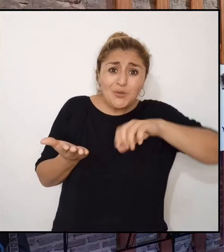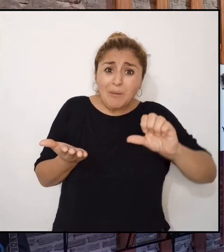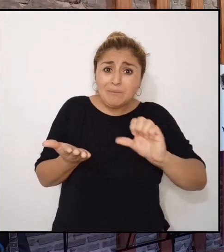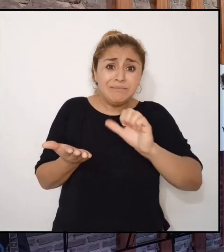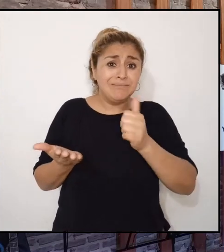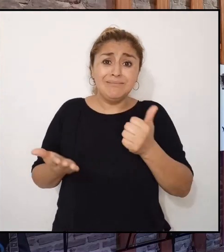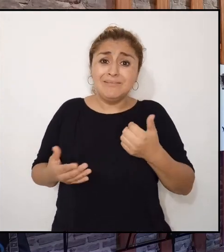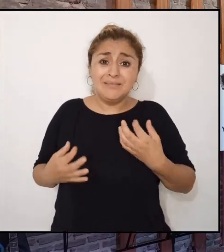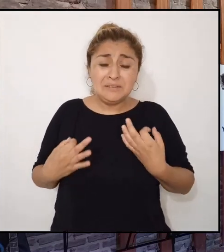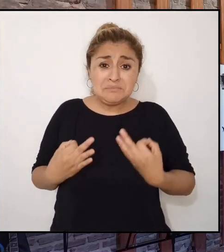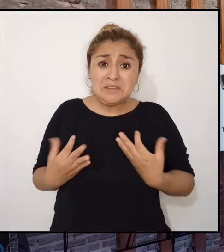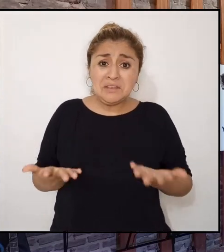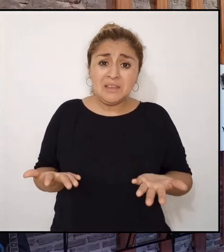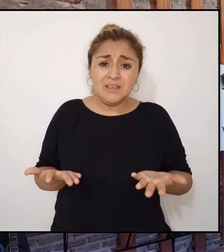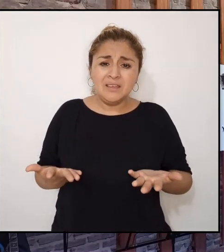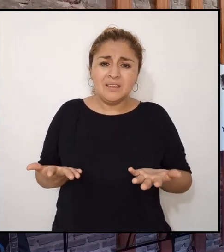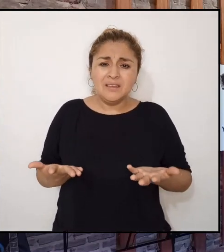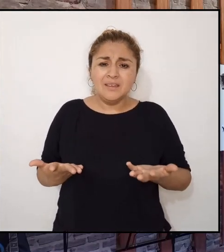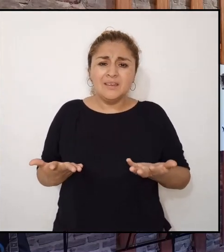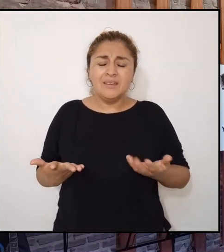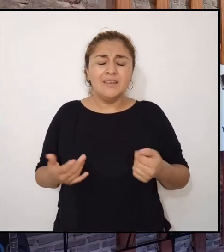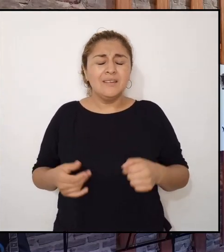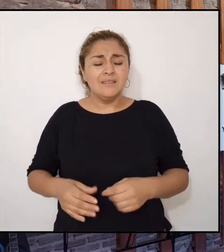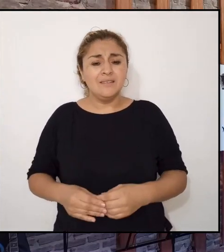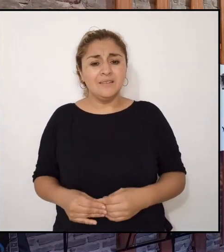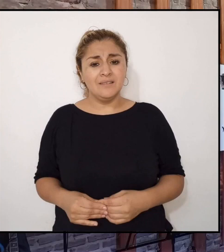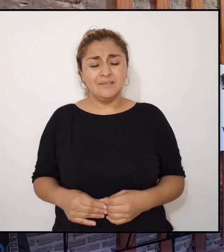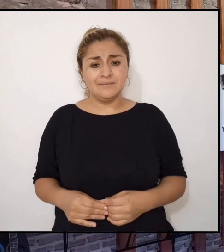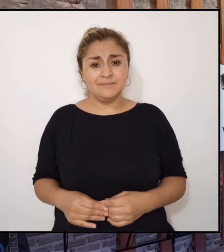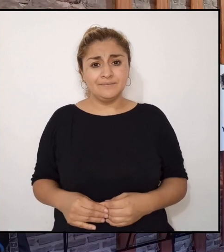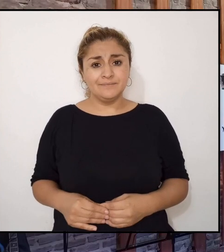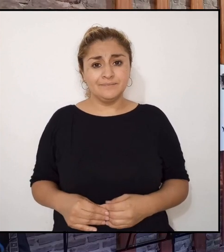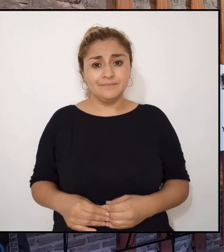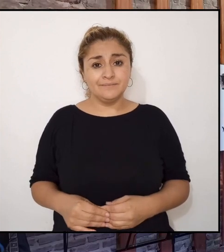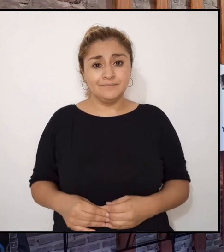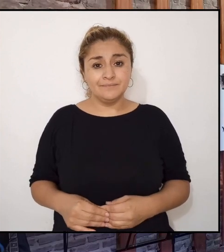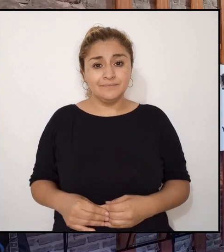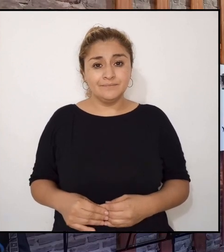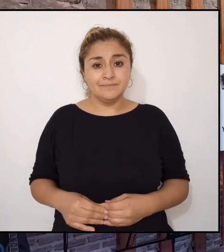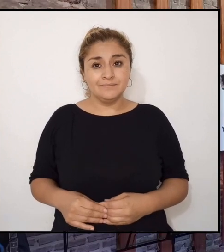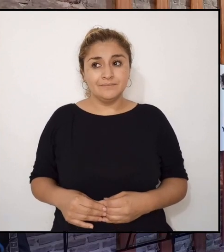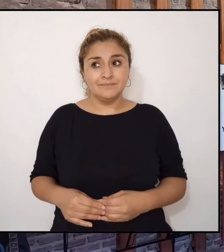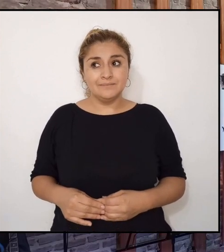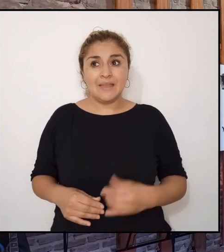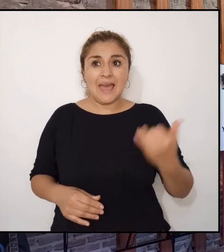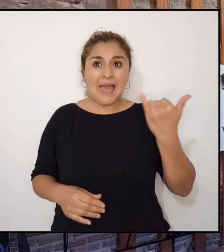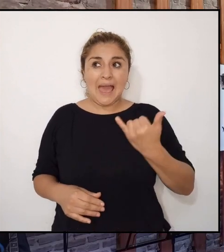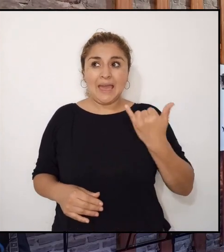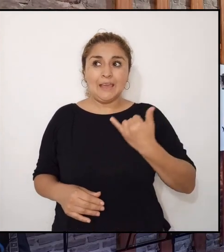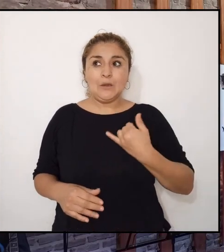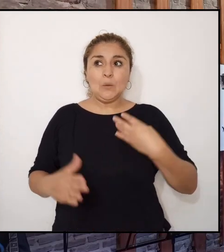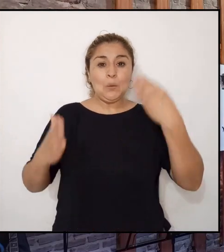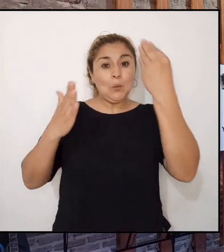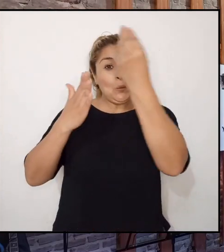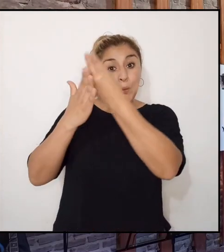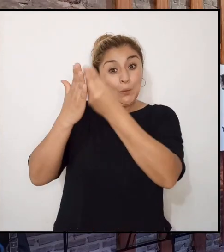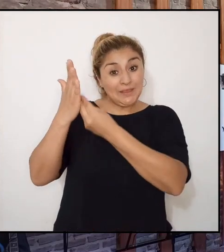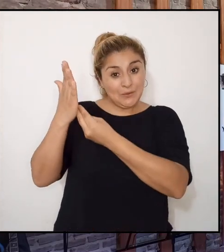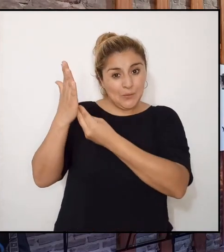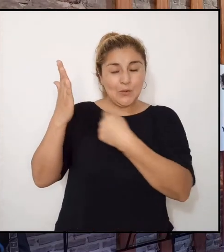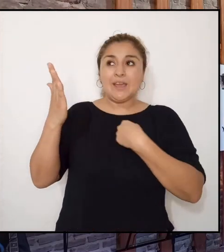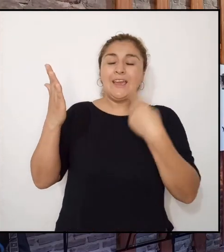Me encanta una ilustración, ¿no? Que está una mano que sale del cielo con una Biblia enorme y una persona hablando y